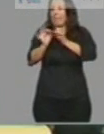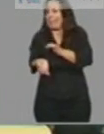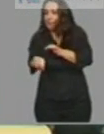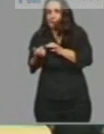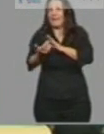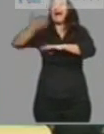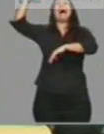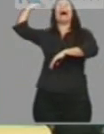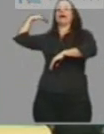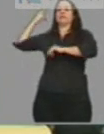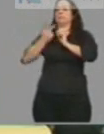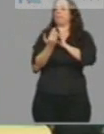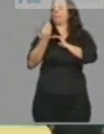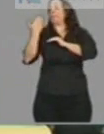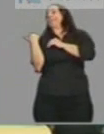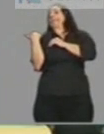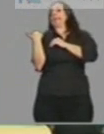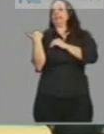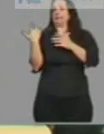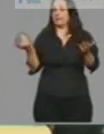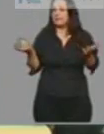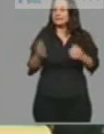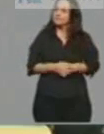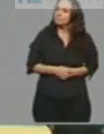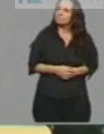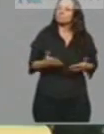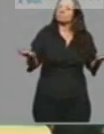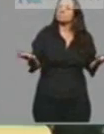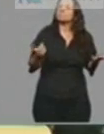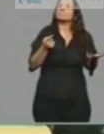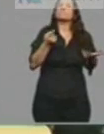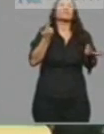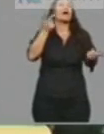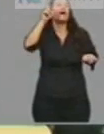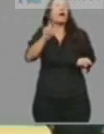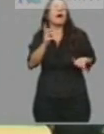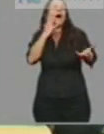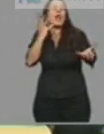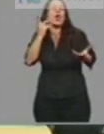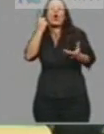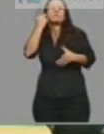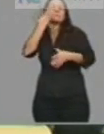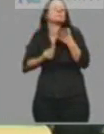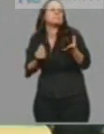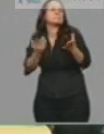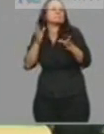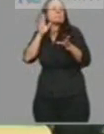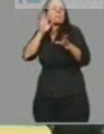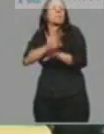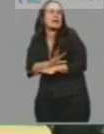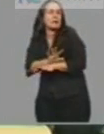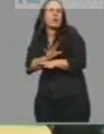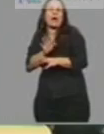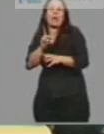que basta que alguien cometa una equivocación o que alguien tenga